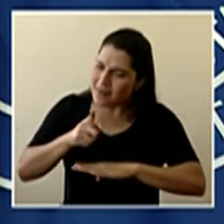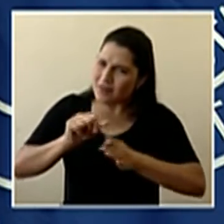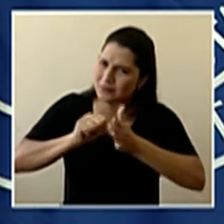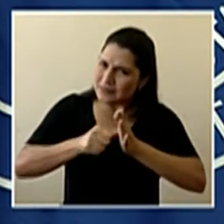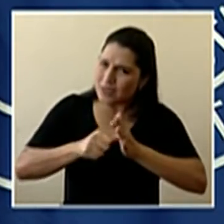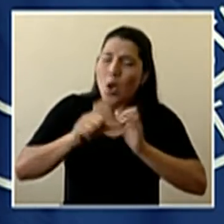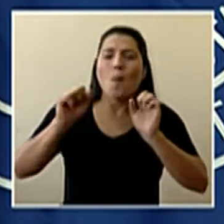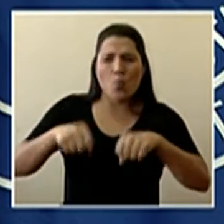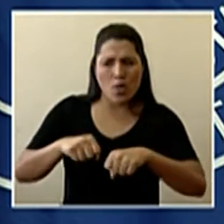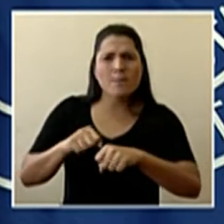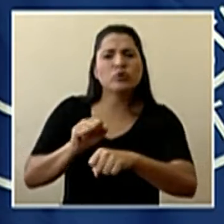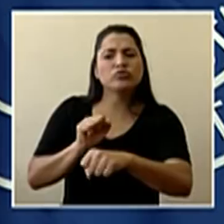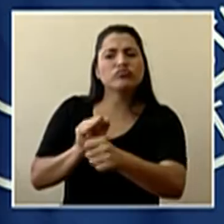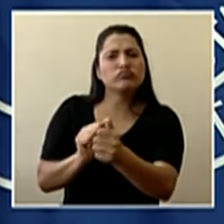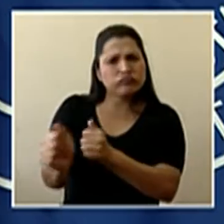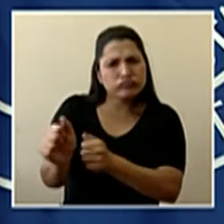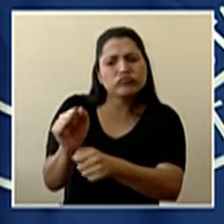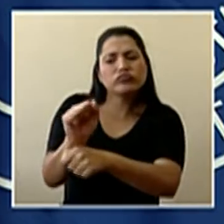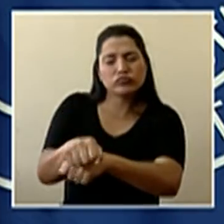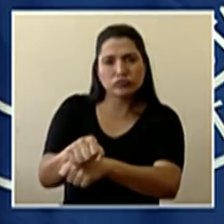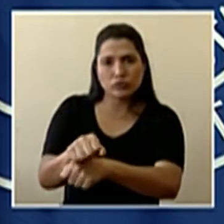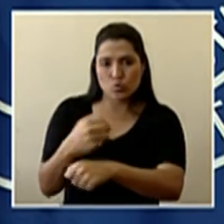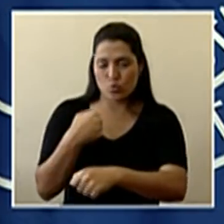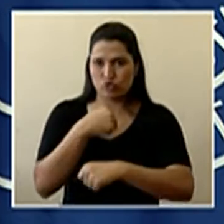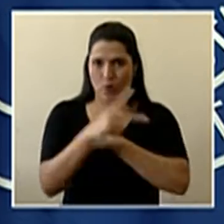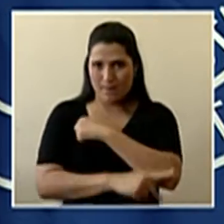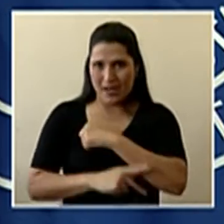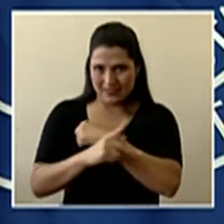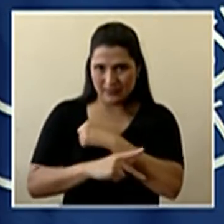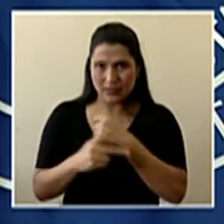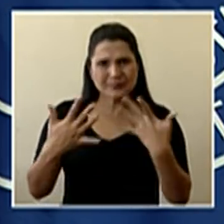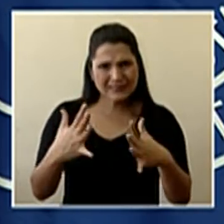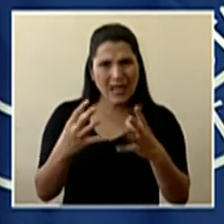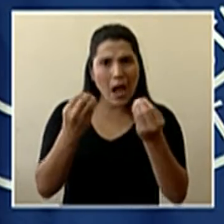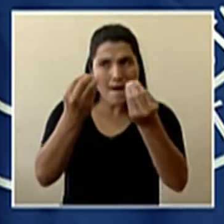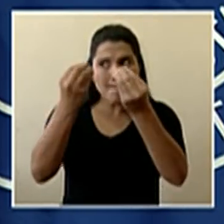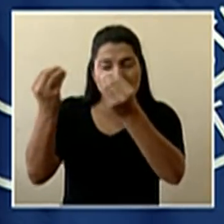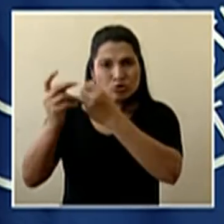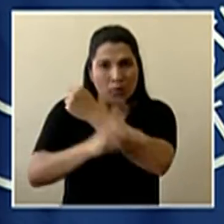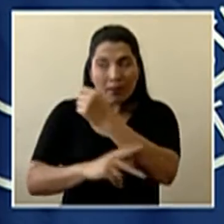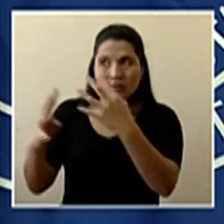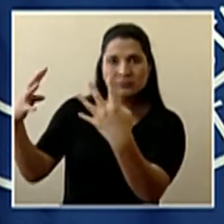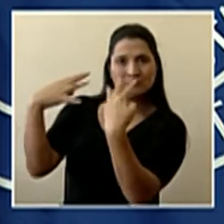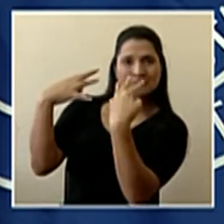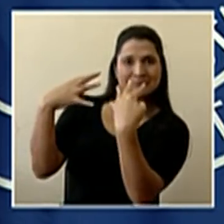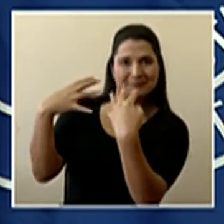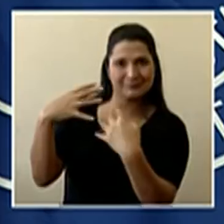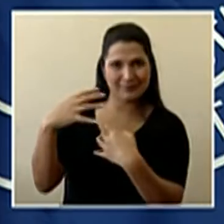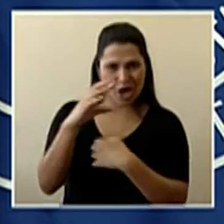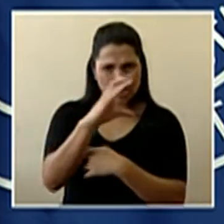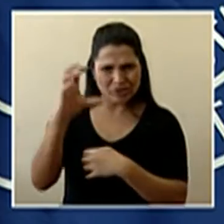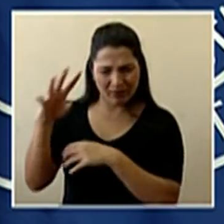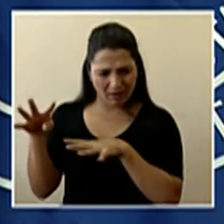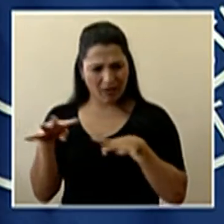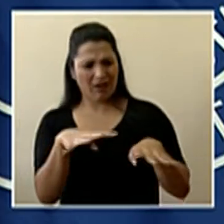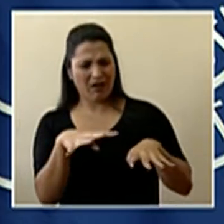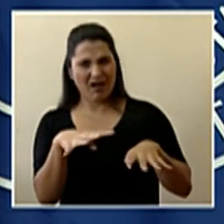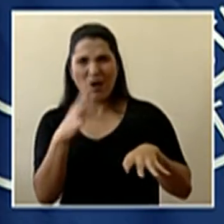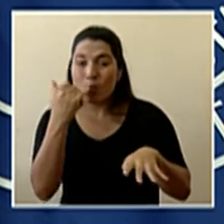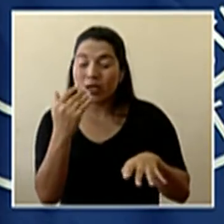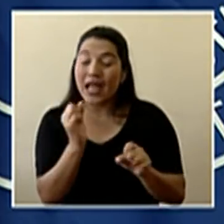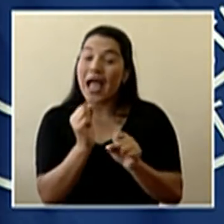salir victoriosos como país. Ya empiezan algunos países a ver qué está ocurriendo en Costa Rica porque hemos estado haciendo bien las cosas, pero puede cambiar,